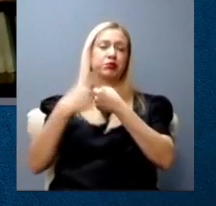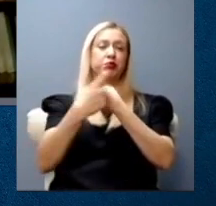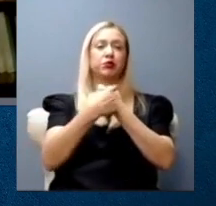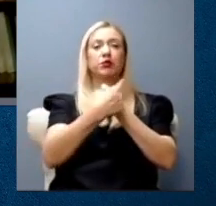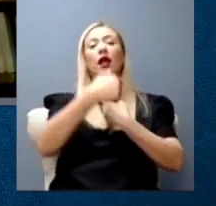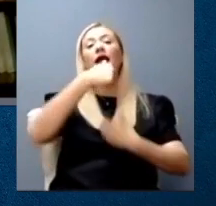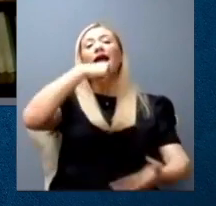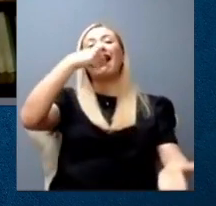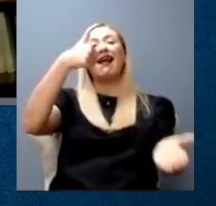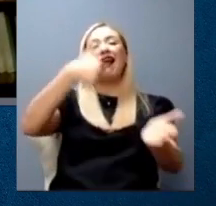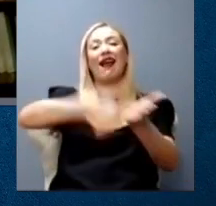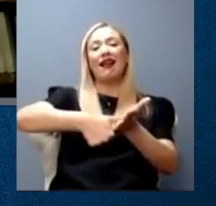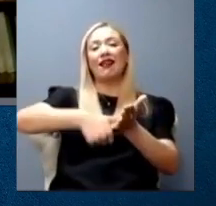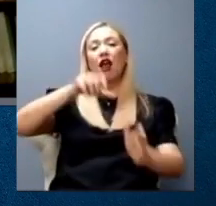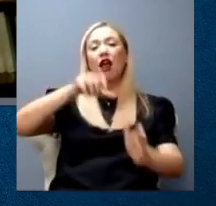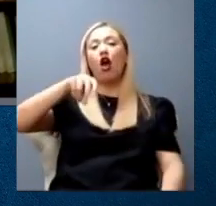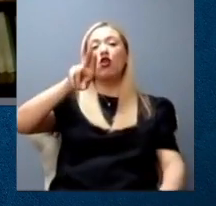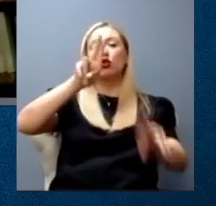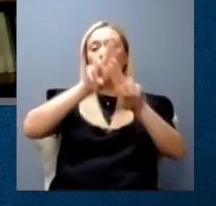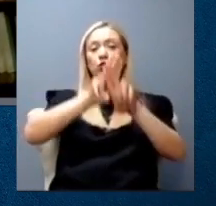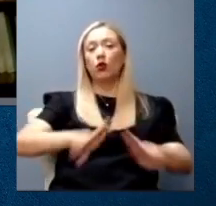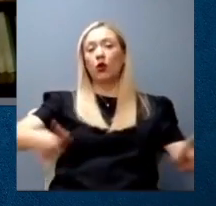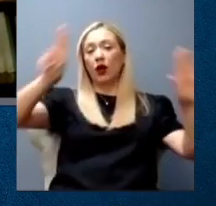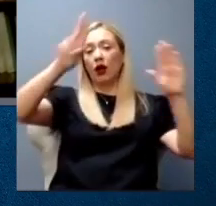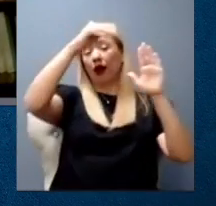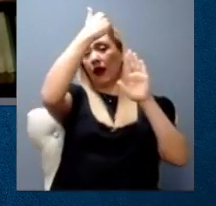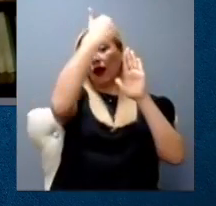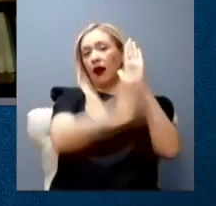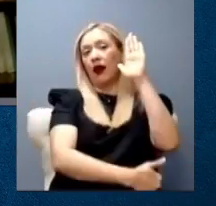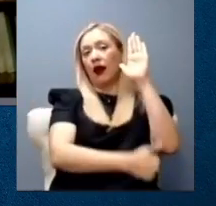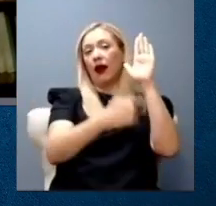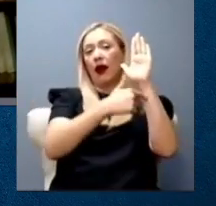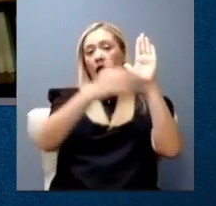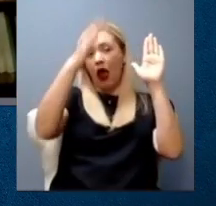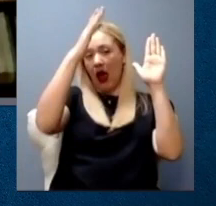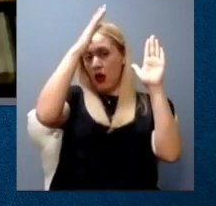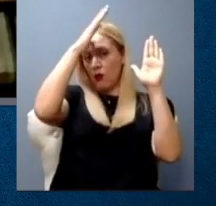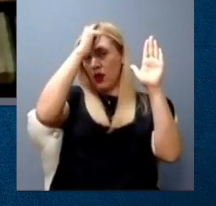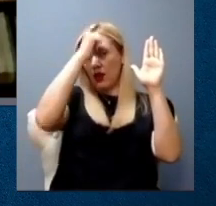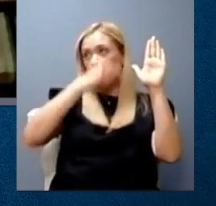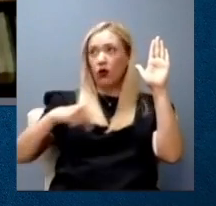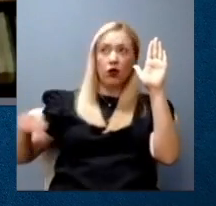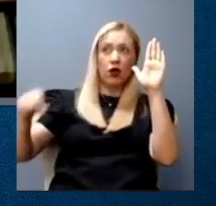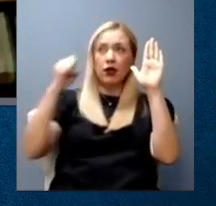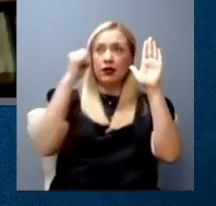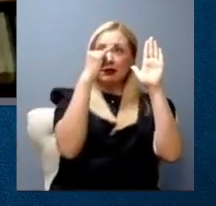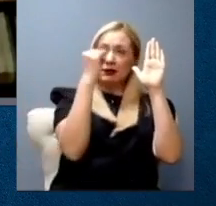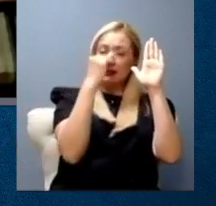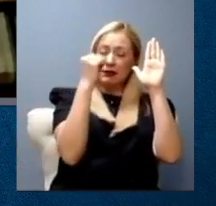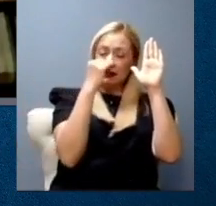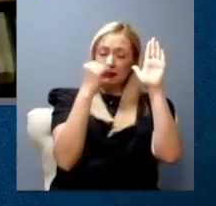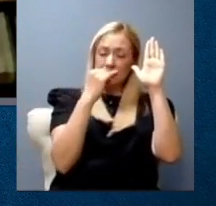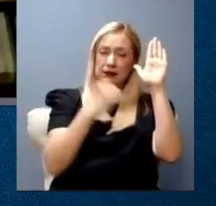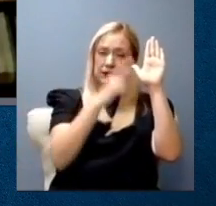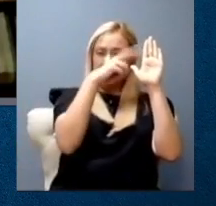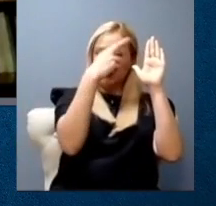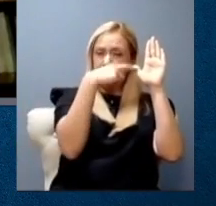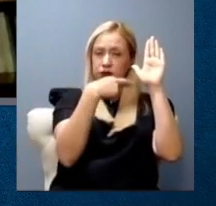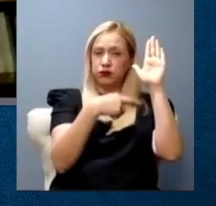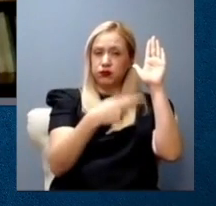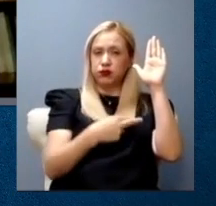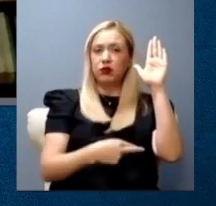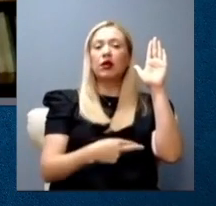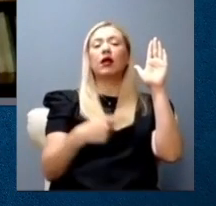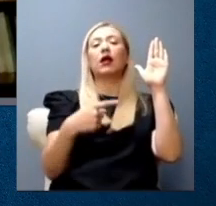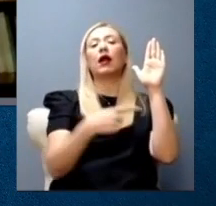el instrumento constitutivo, tratado internacional constitutivo de la Organización de las Naciones Unidas, que